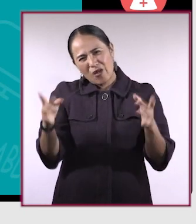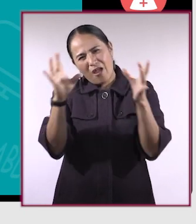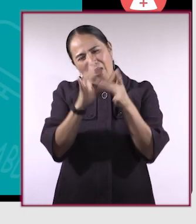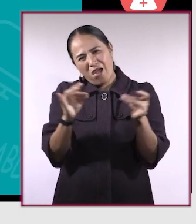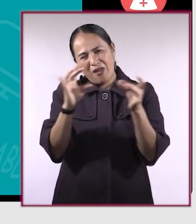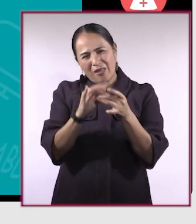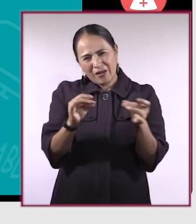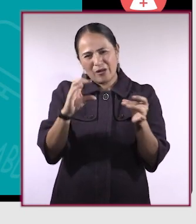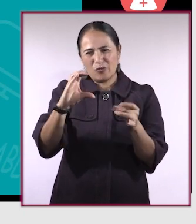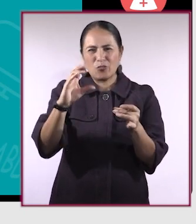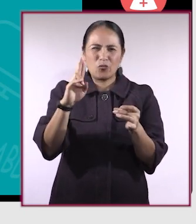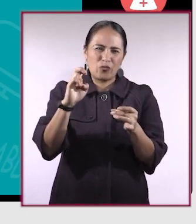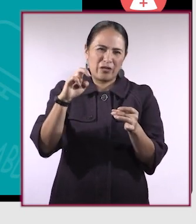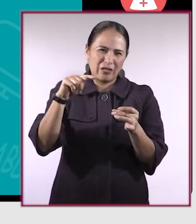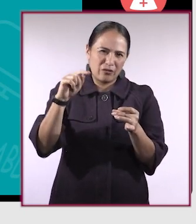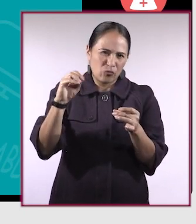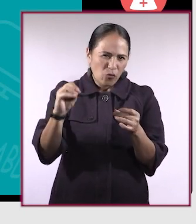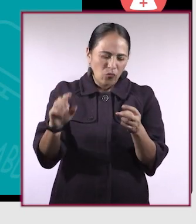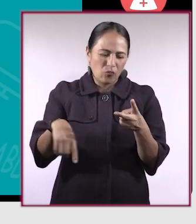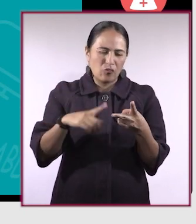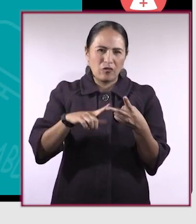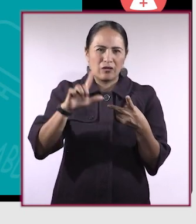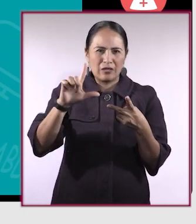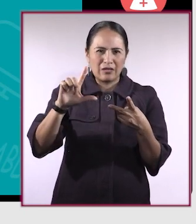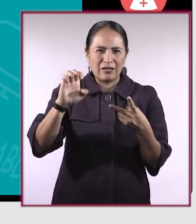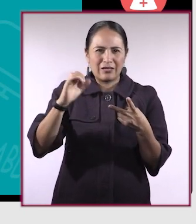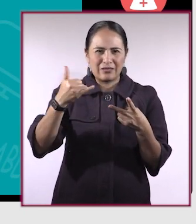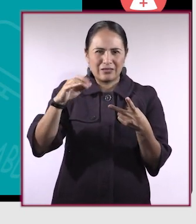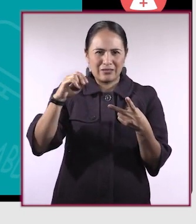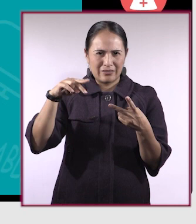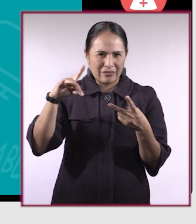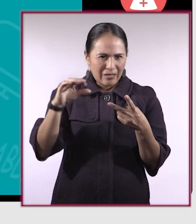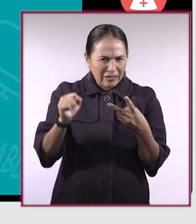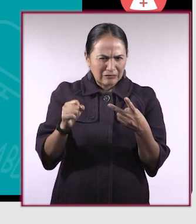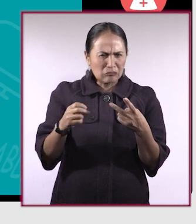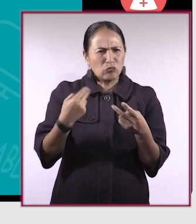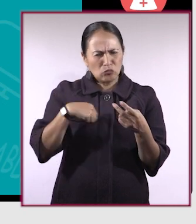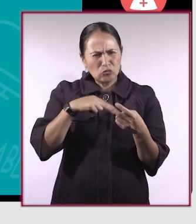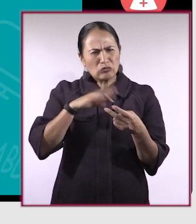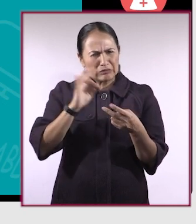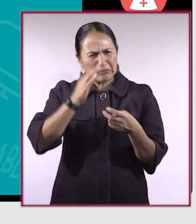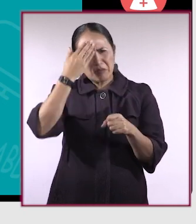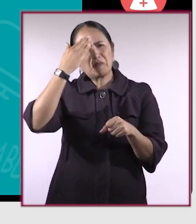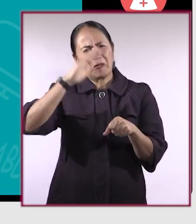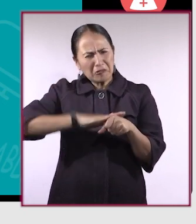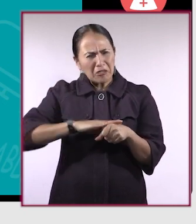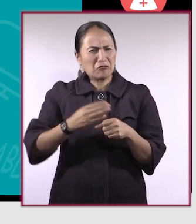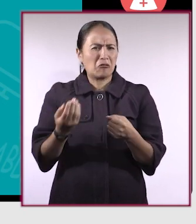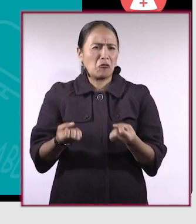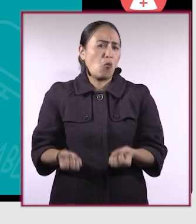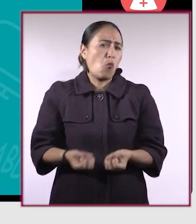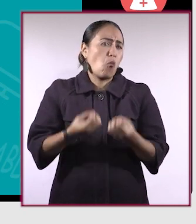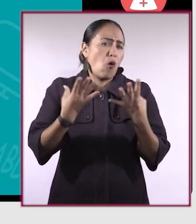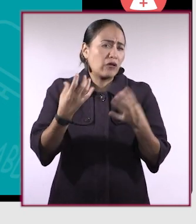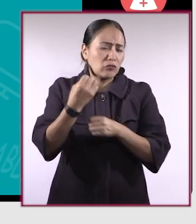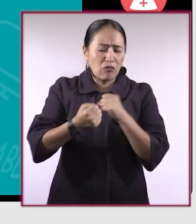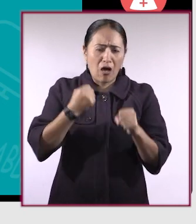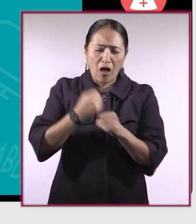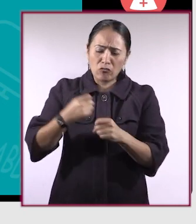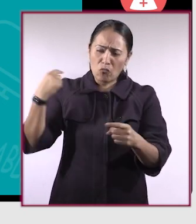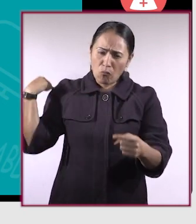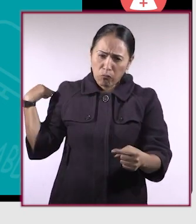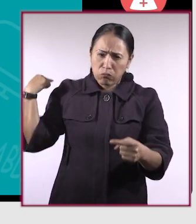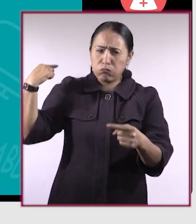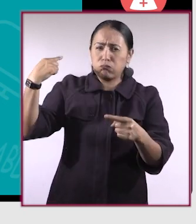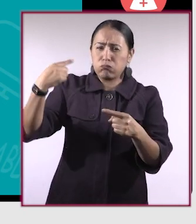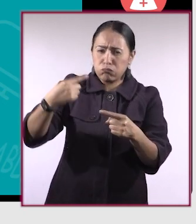estas leyendas. Pero hoy en día muchas de estas leyendas las tenemos muy presentes. No sabemos cuántos cientos o cuántos miles